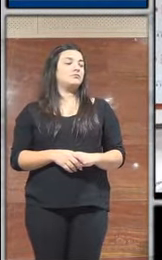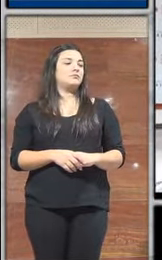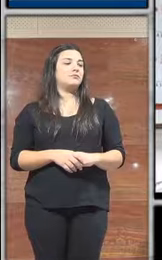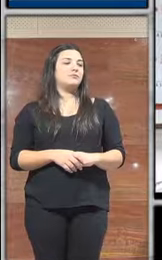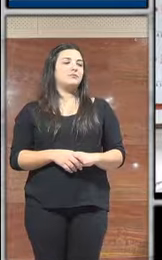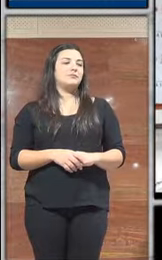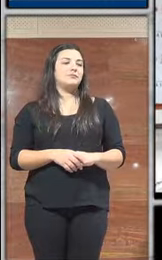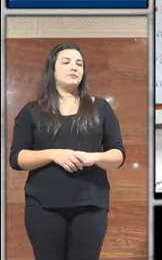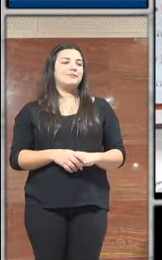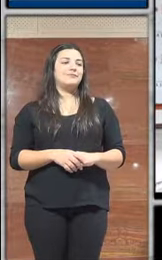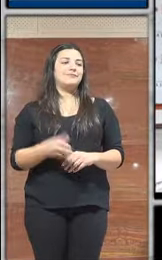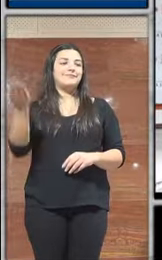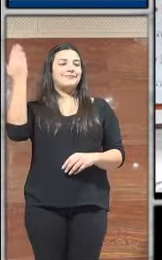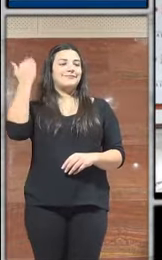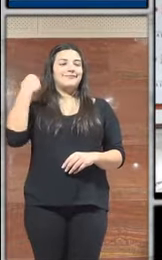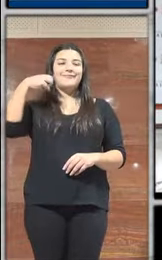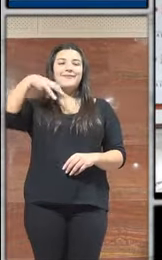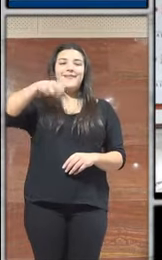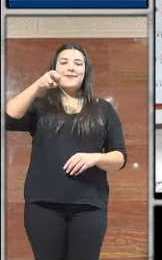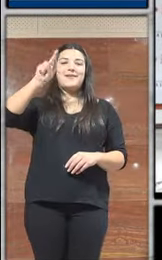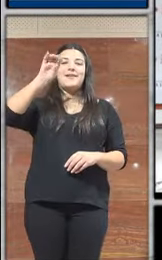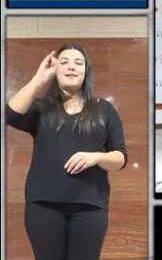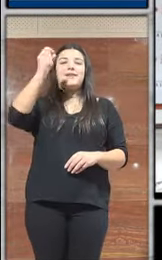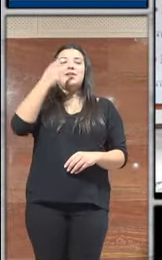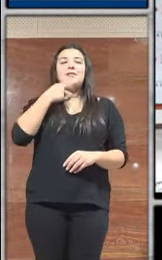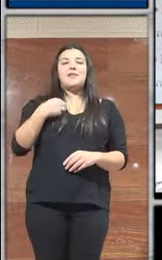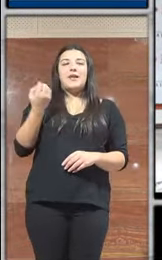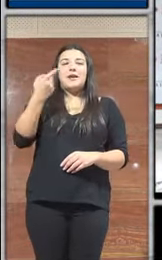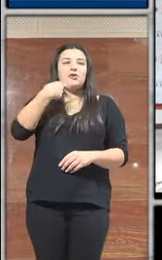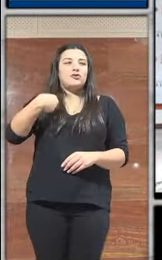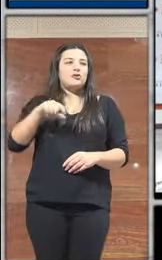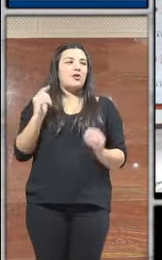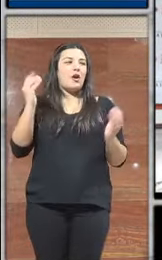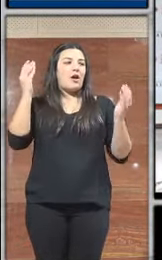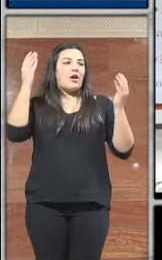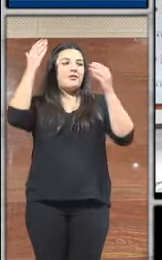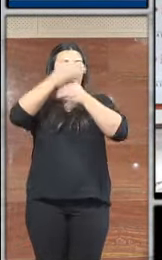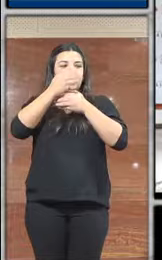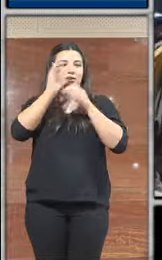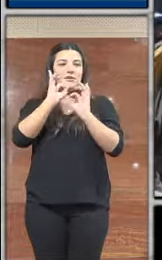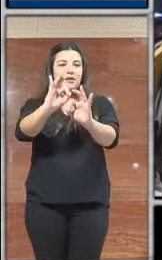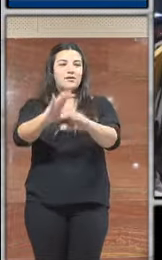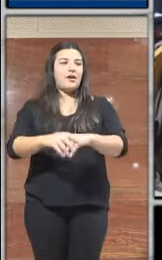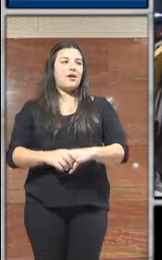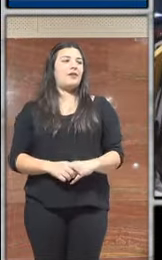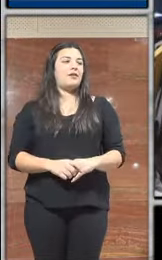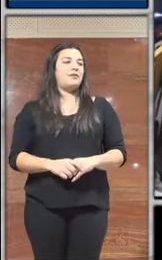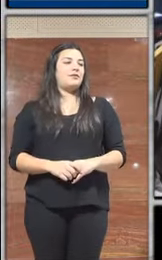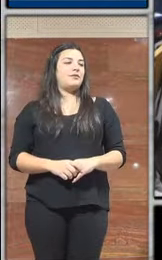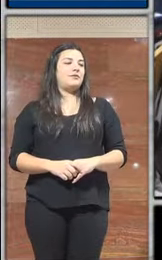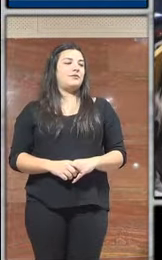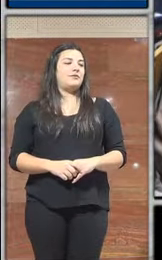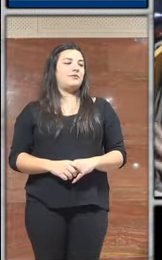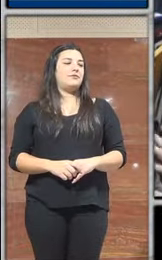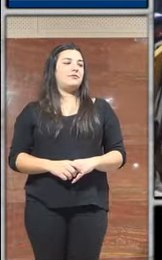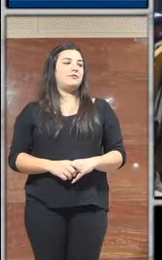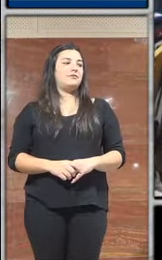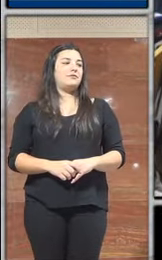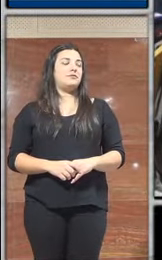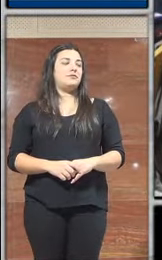Ayer Mariano nos decía que igual éramos un poco talibanes de la habilitación, ¿no? Y yo por